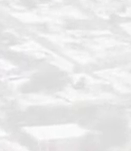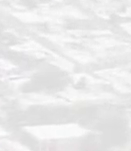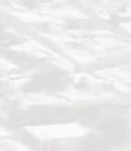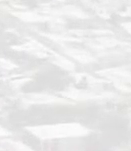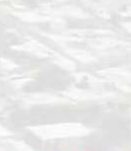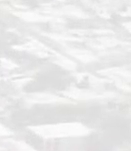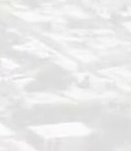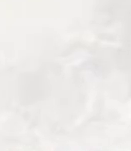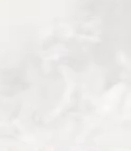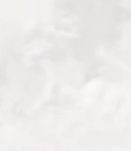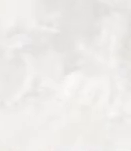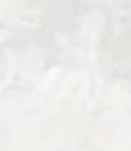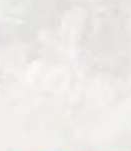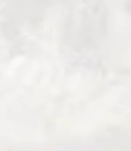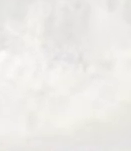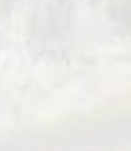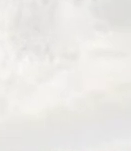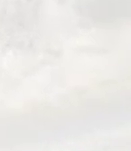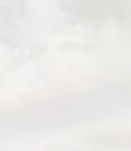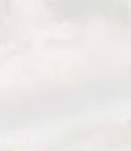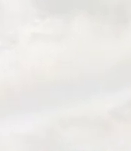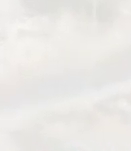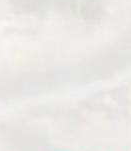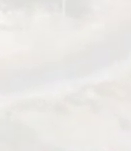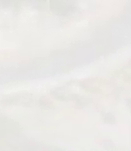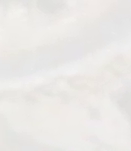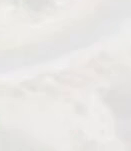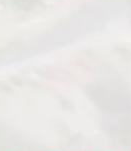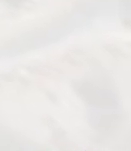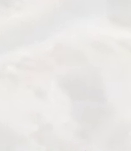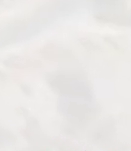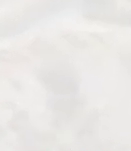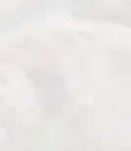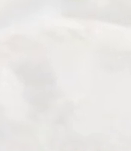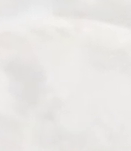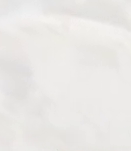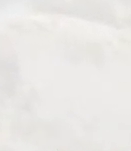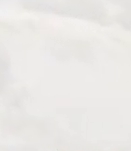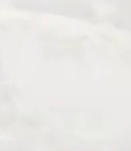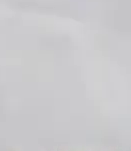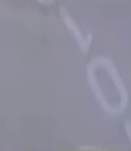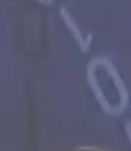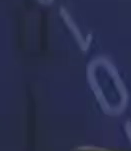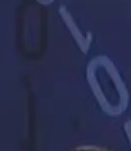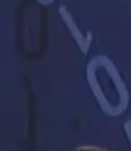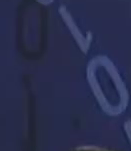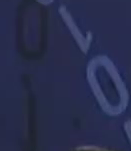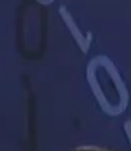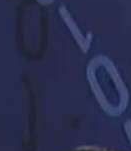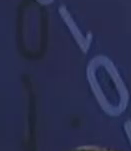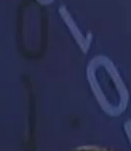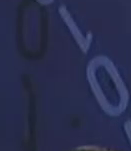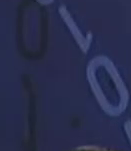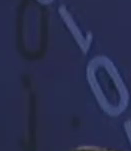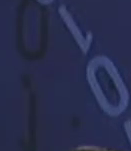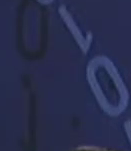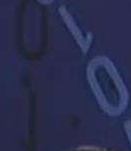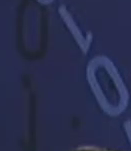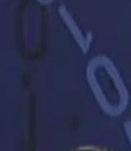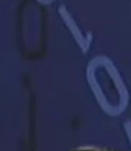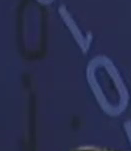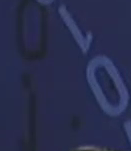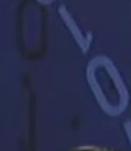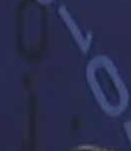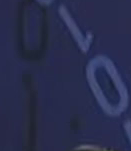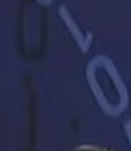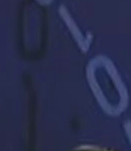o participe con talleres gratis, todo gratis, ¿eh? Ole paella. Ahorita les sigo comentando, ahorita en el Parque La Ruina, este viernes,